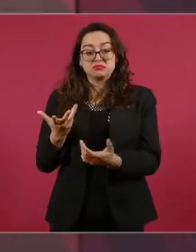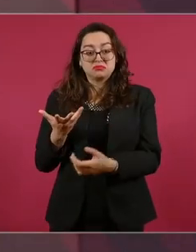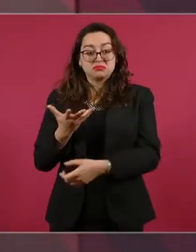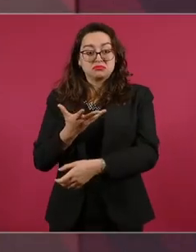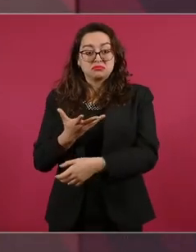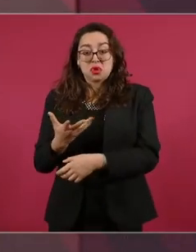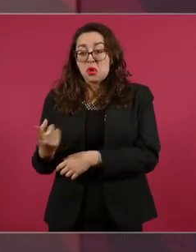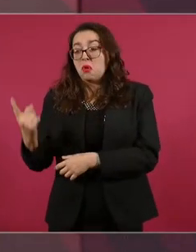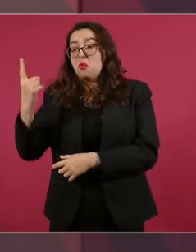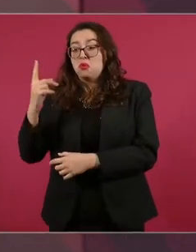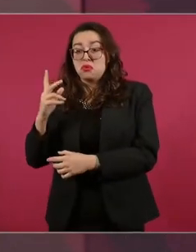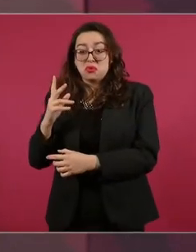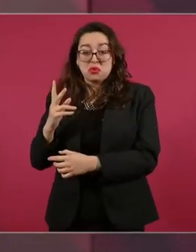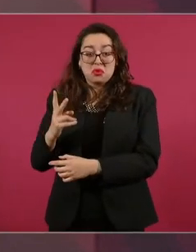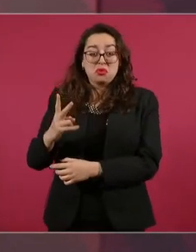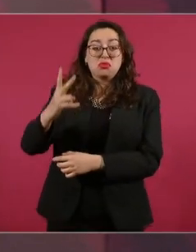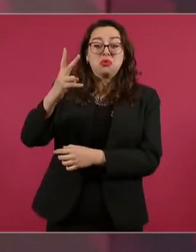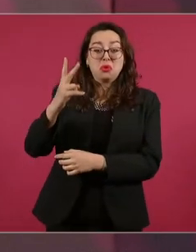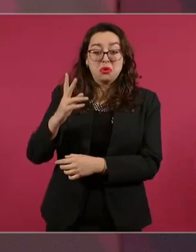uno o dos,